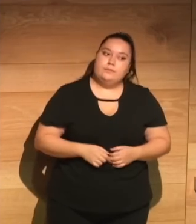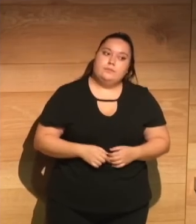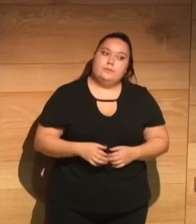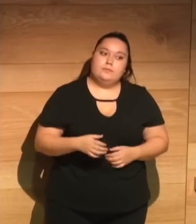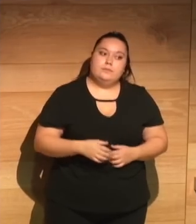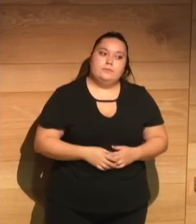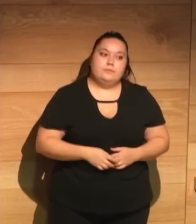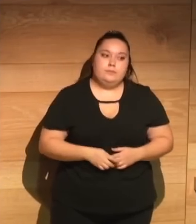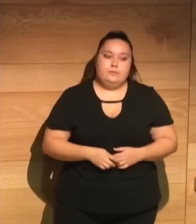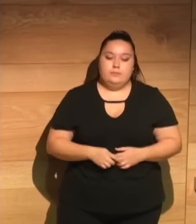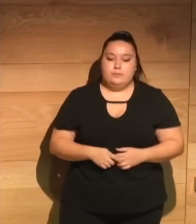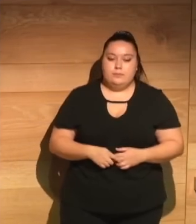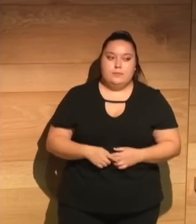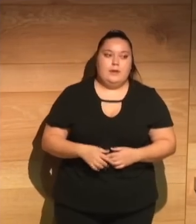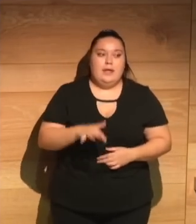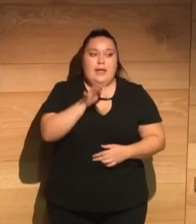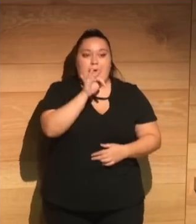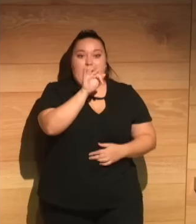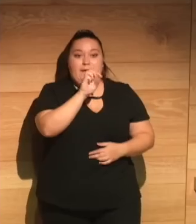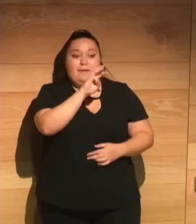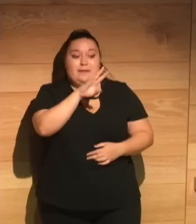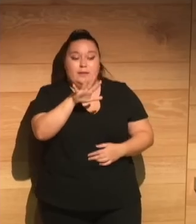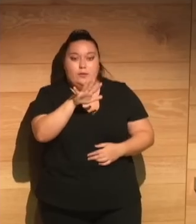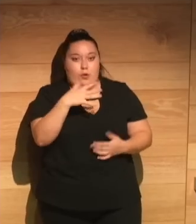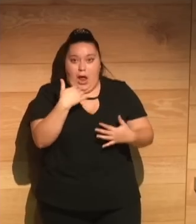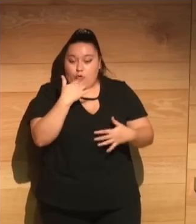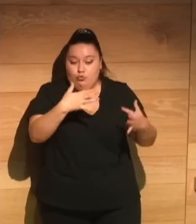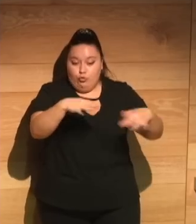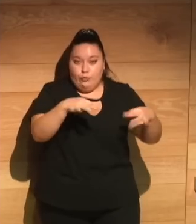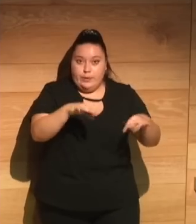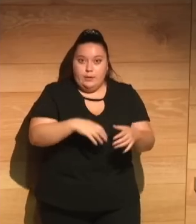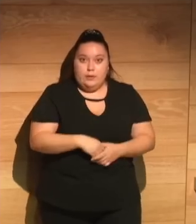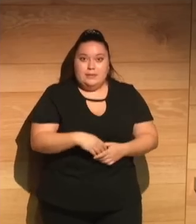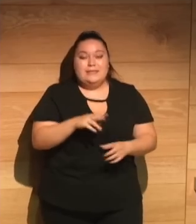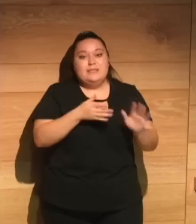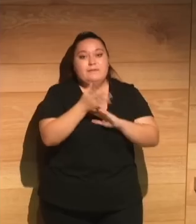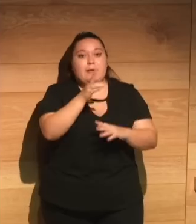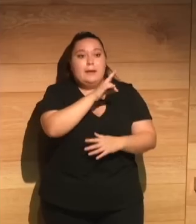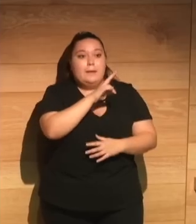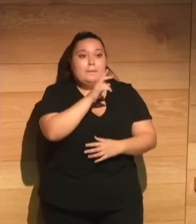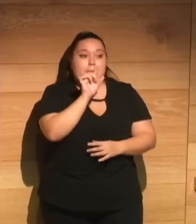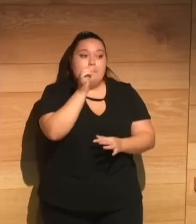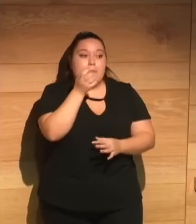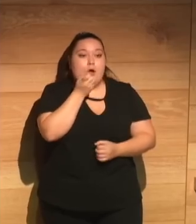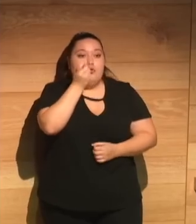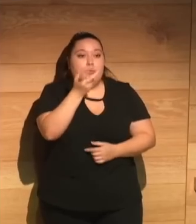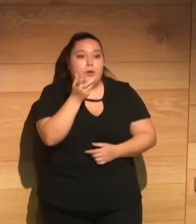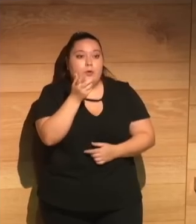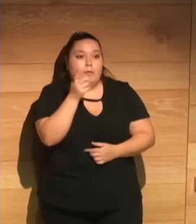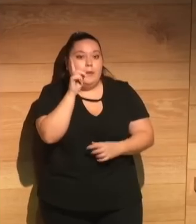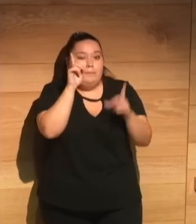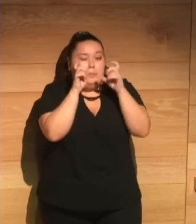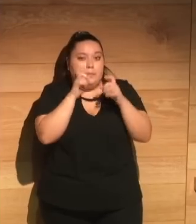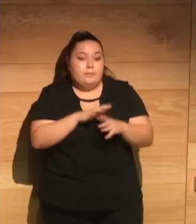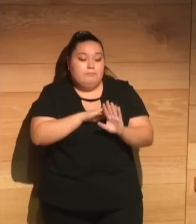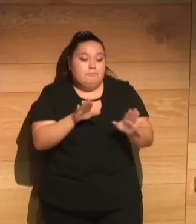más abierto, pues pon pero más números. F35, que es lo normal, es el valor básico de clac-clac.